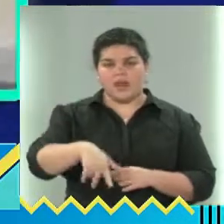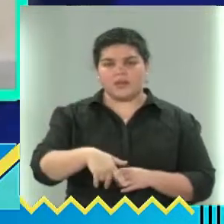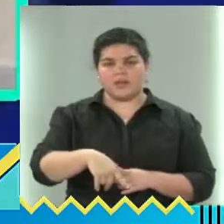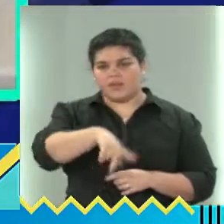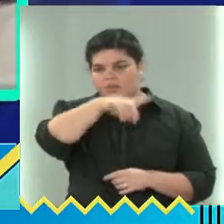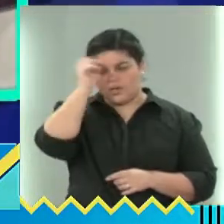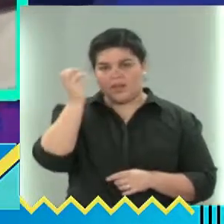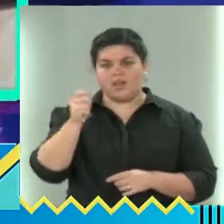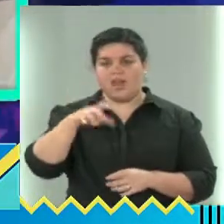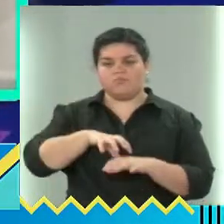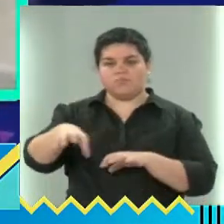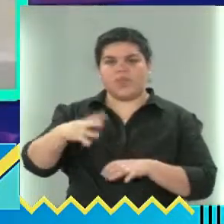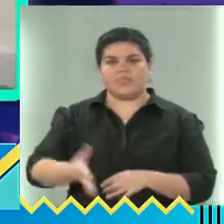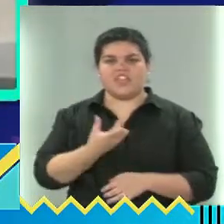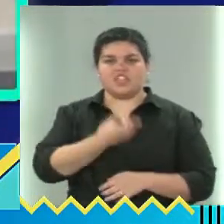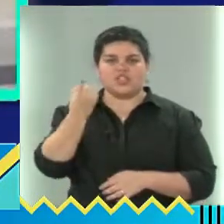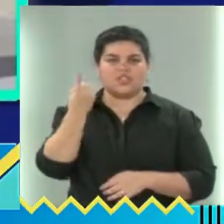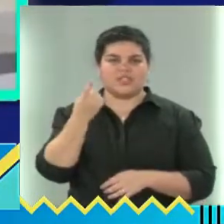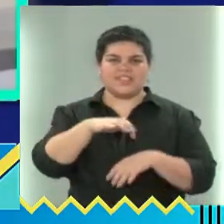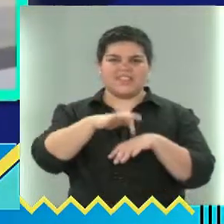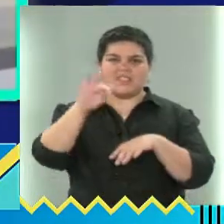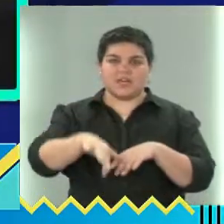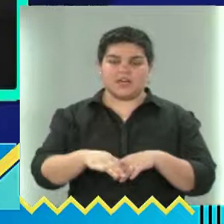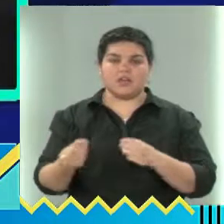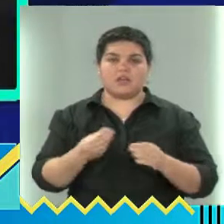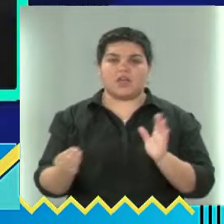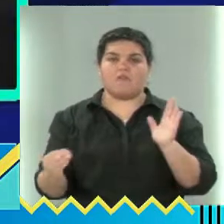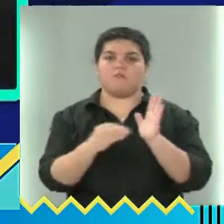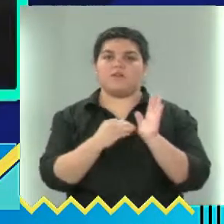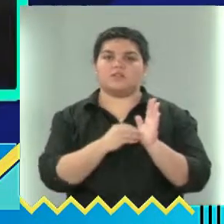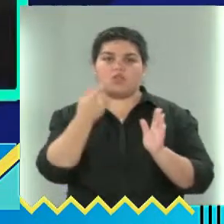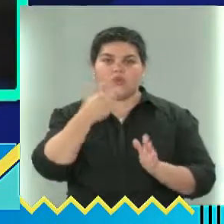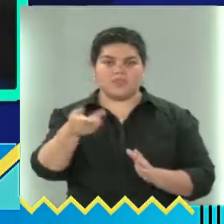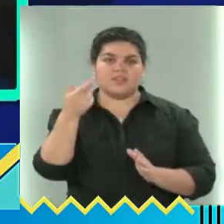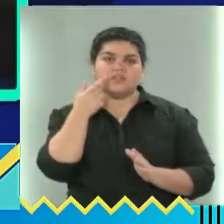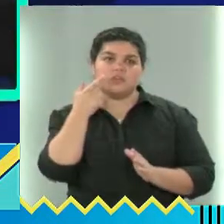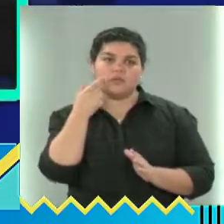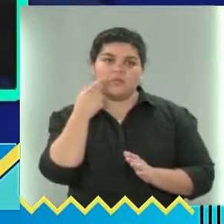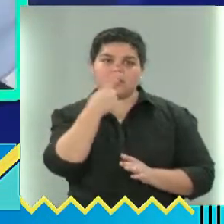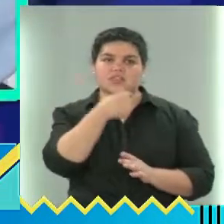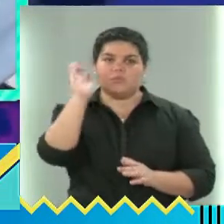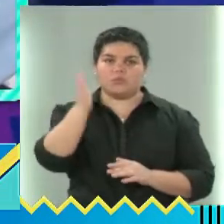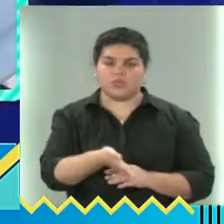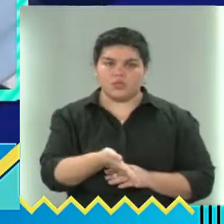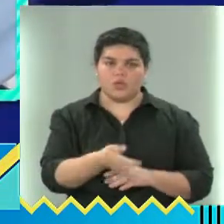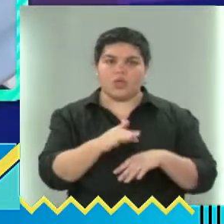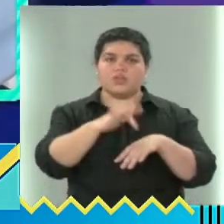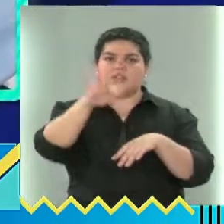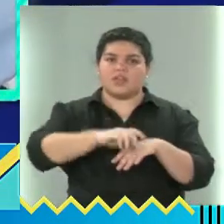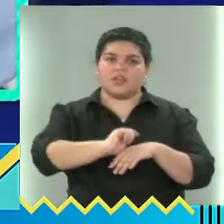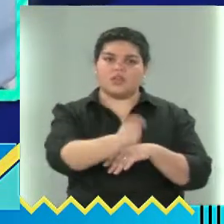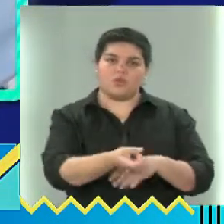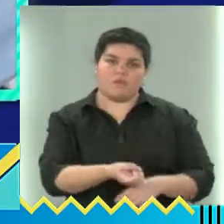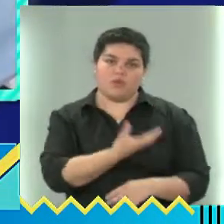Sangre, adherir a esto de que para el 2019 tener el 100% de donantes voluntarios.